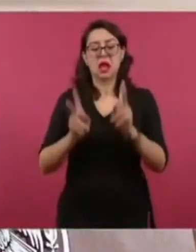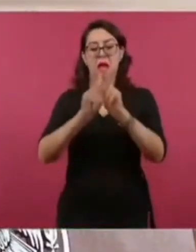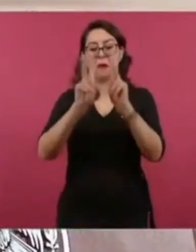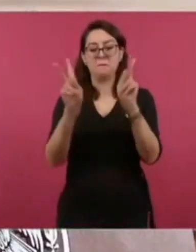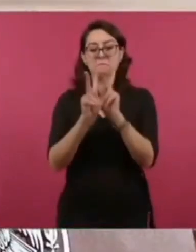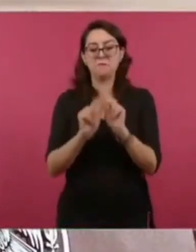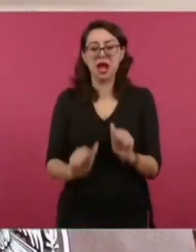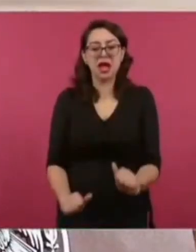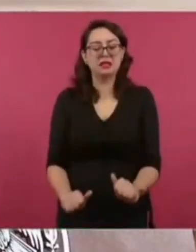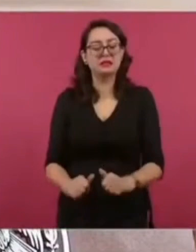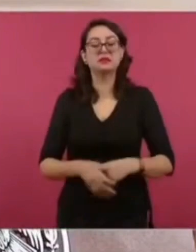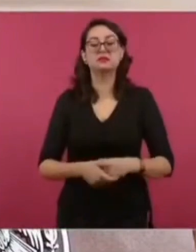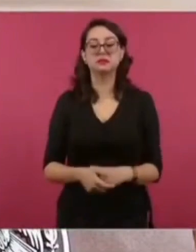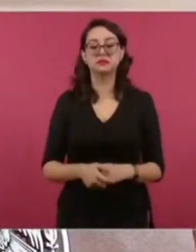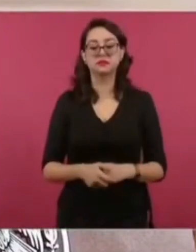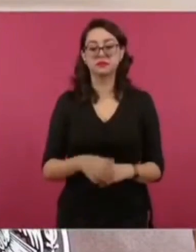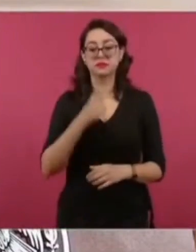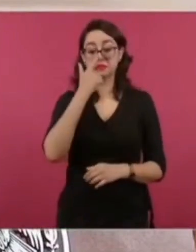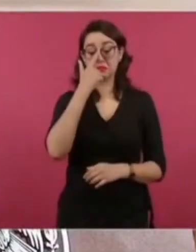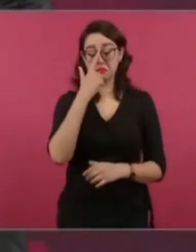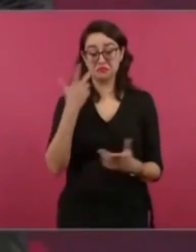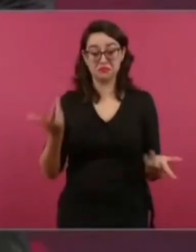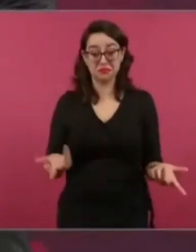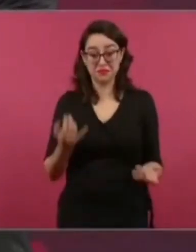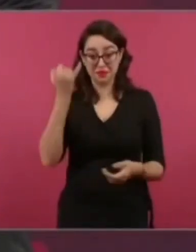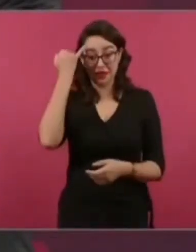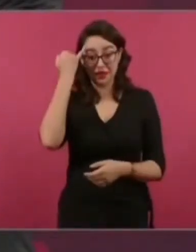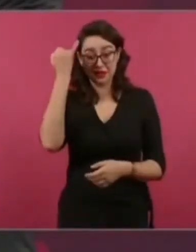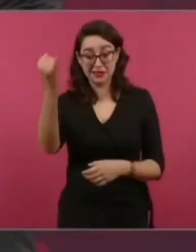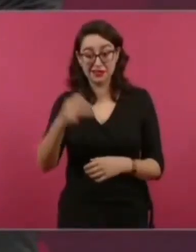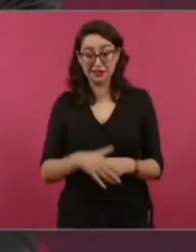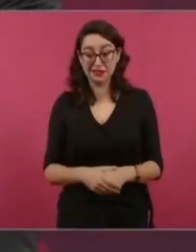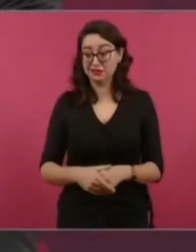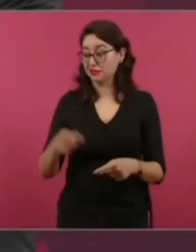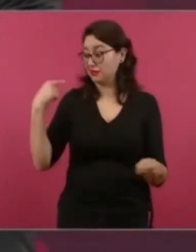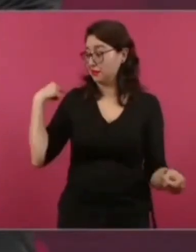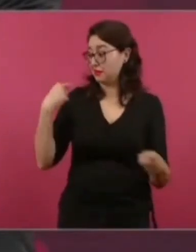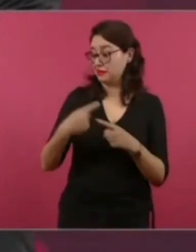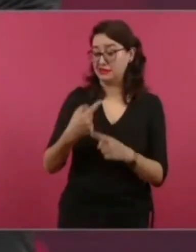de que teníamos un sueño,